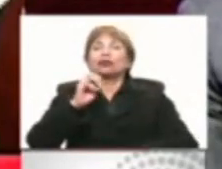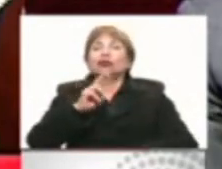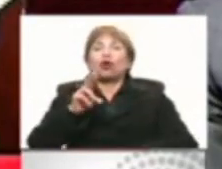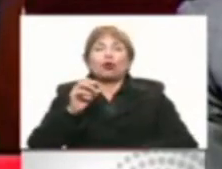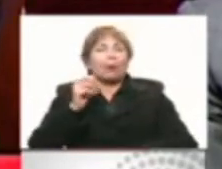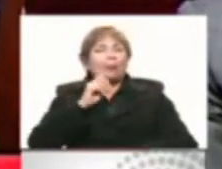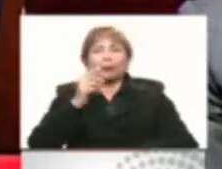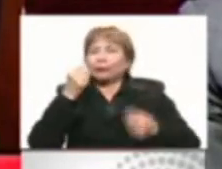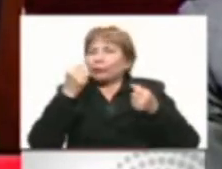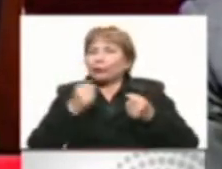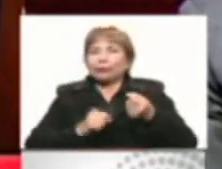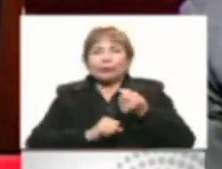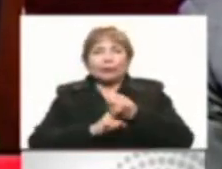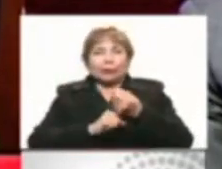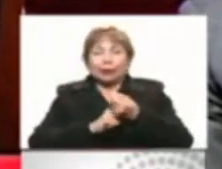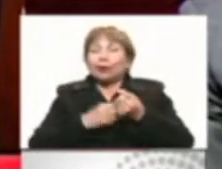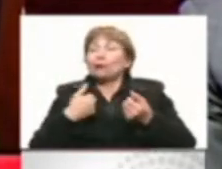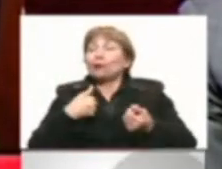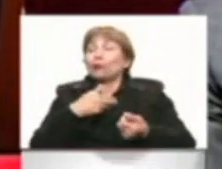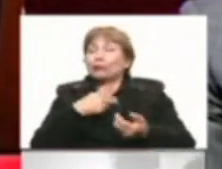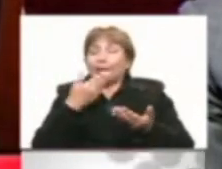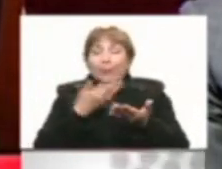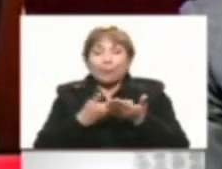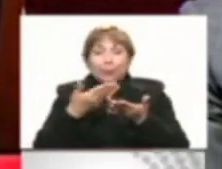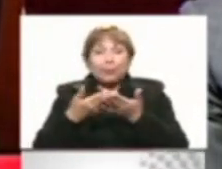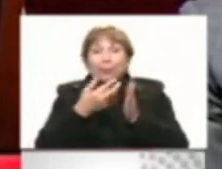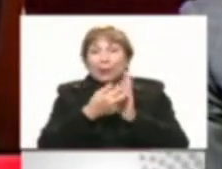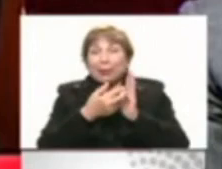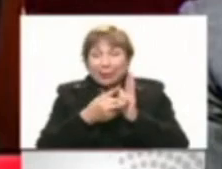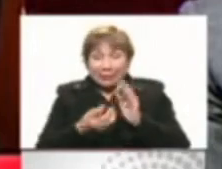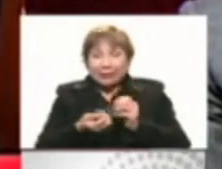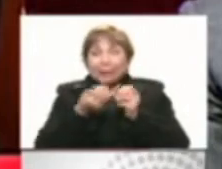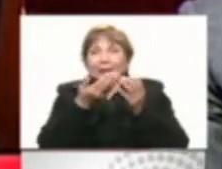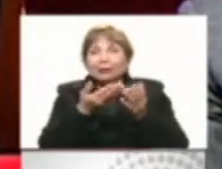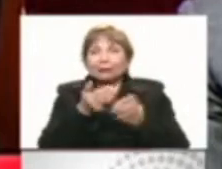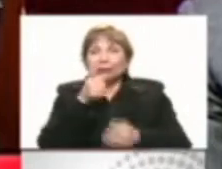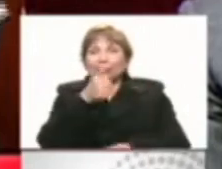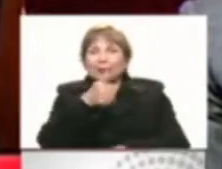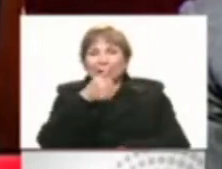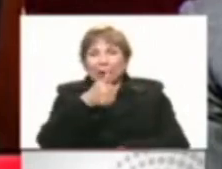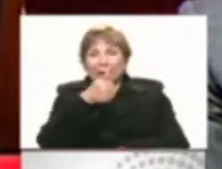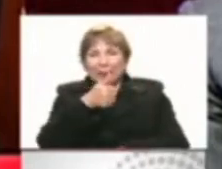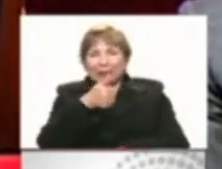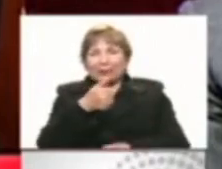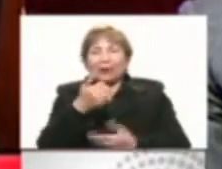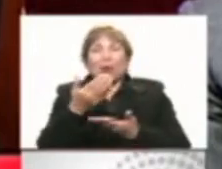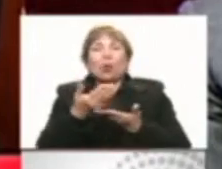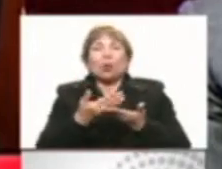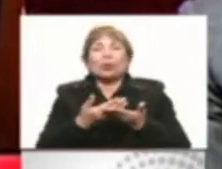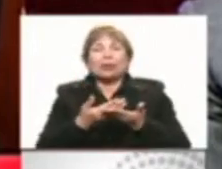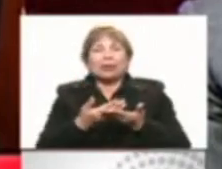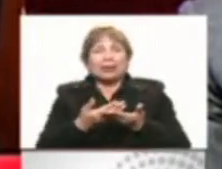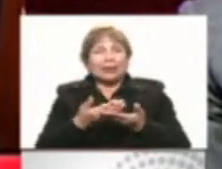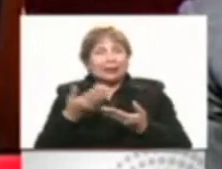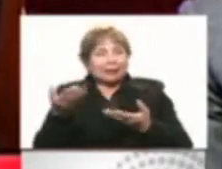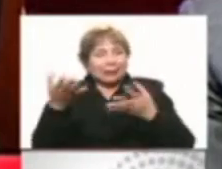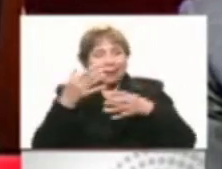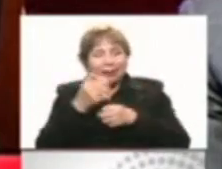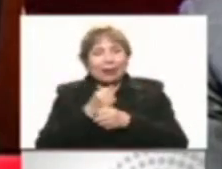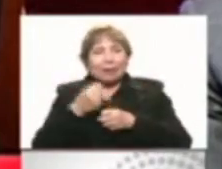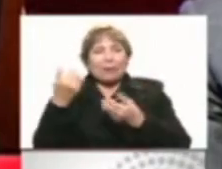no ha sido fortalecido. Nuestra propuesta es que el Banco de la Nación utilice sus propias utilidades para poder ampliarse